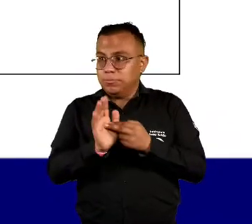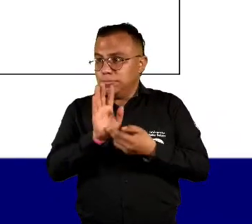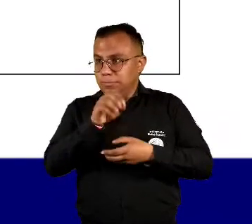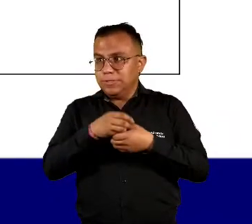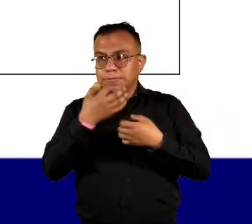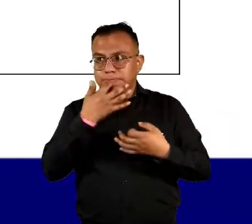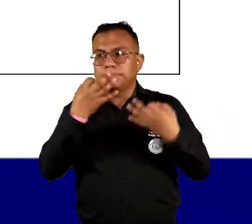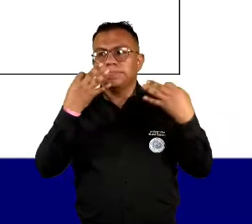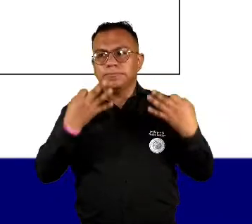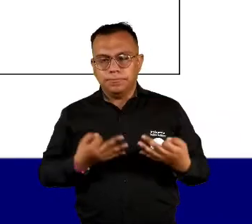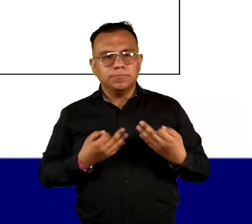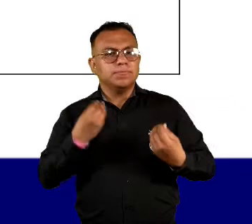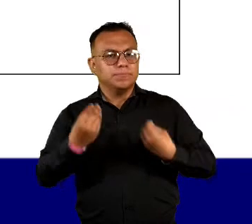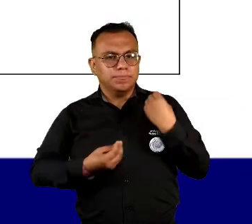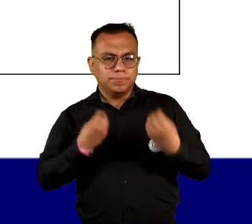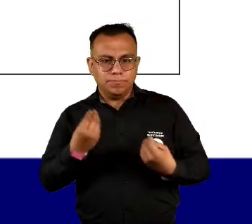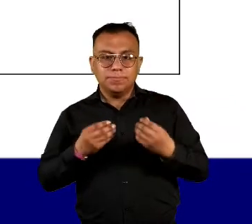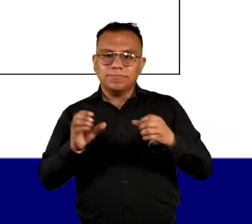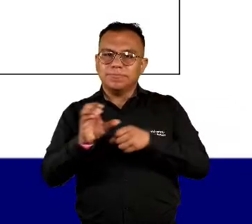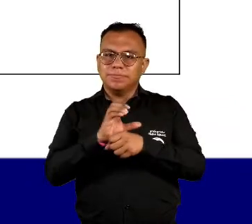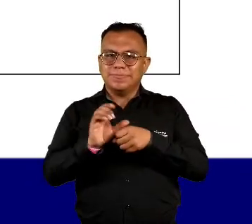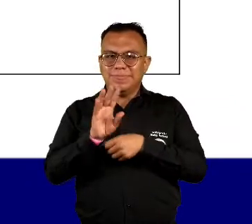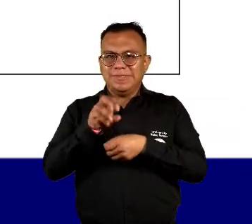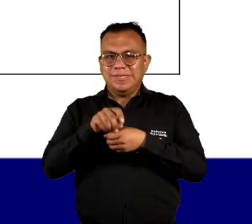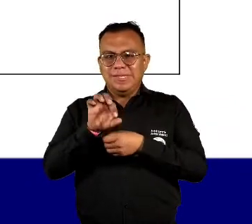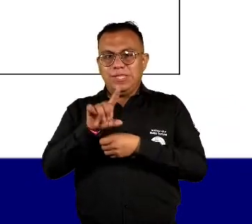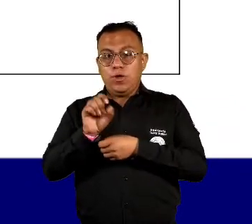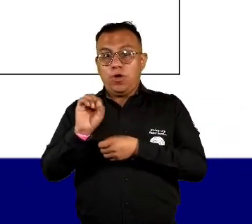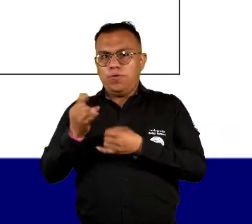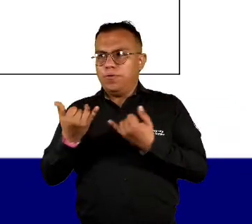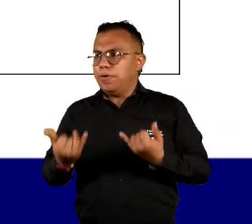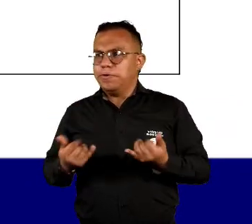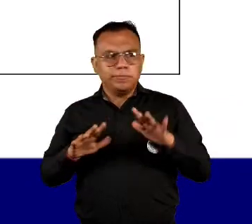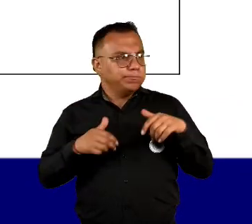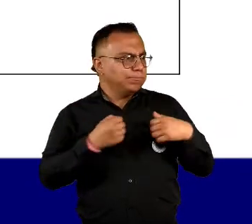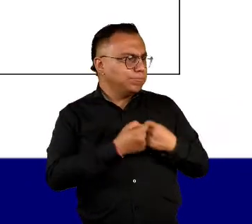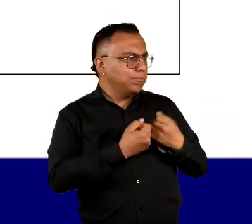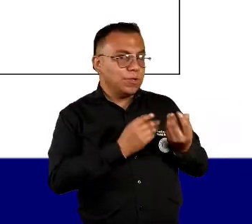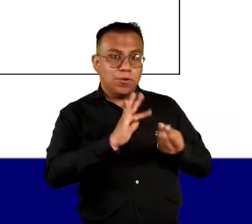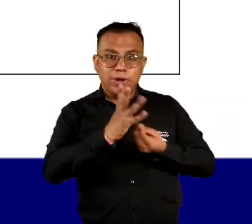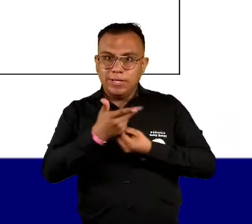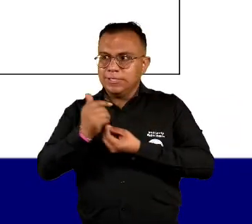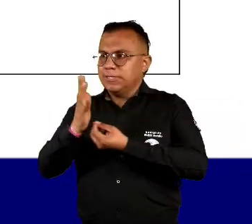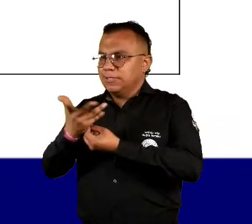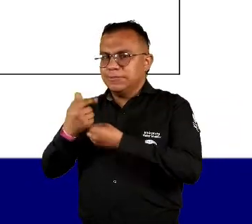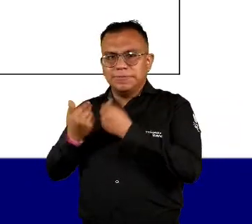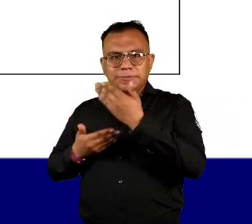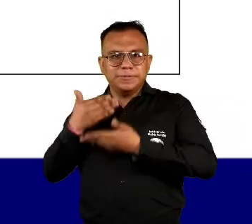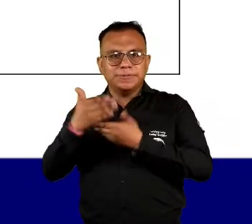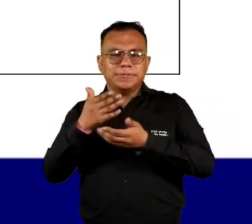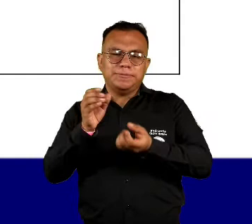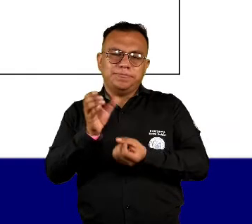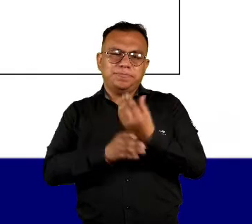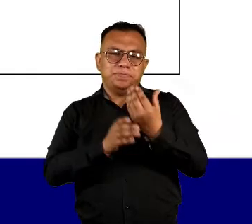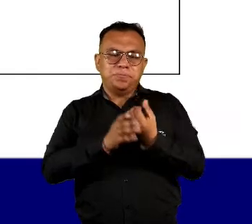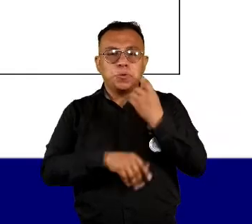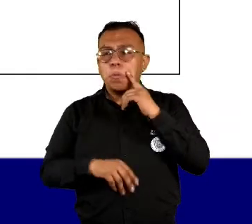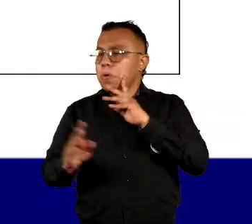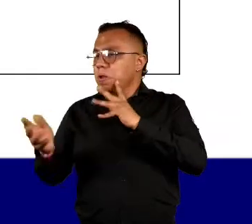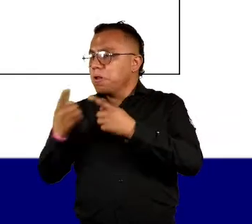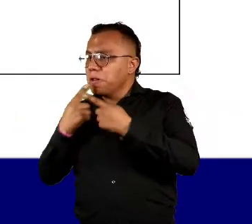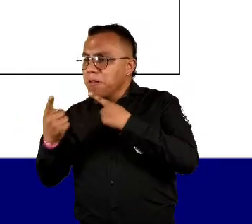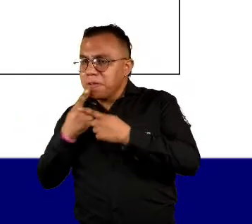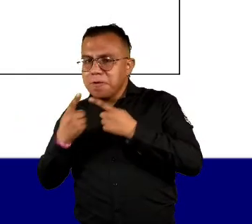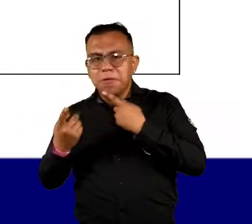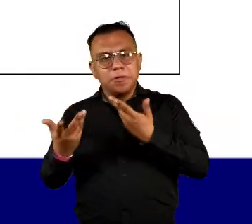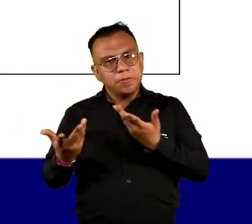realmente el sitio y yo no sabemos vincularnos con artistas en el proceso productivo podemos charlar podemos